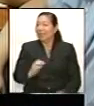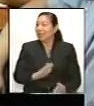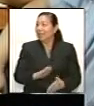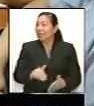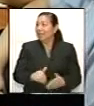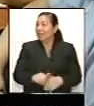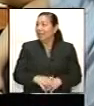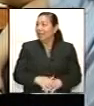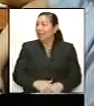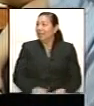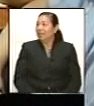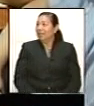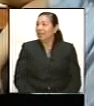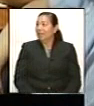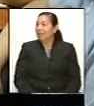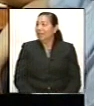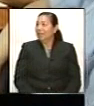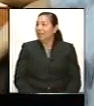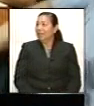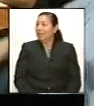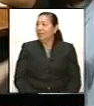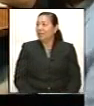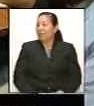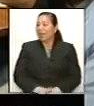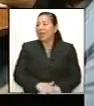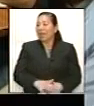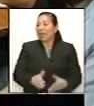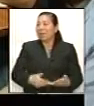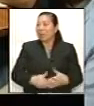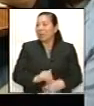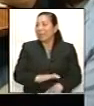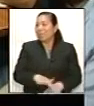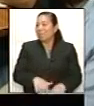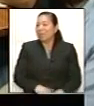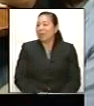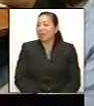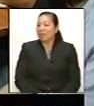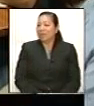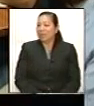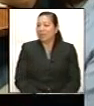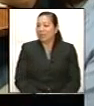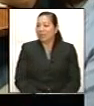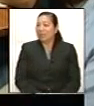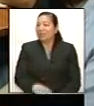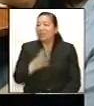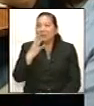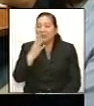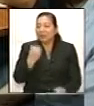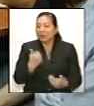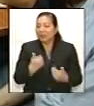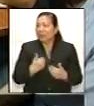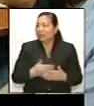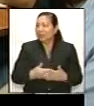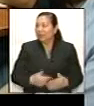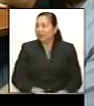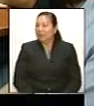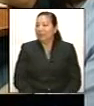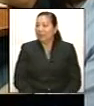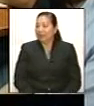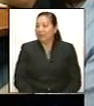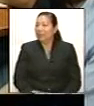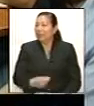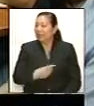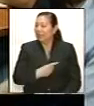ejemplo, en ese aspecto la plataforma sí debería ser modificada y adaptada en base a las experiencias que ya tenemos, que incluso justo también